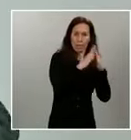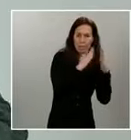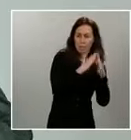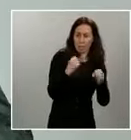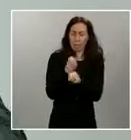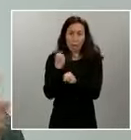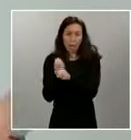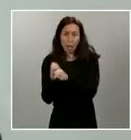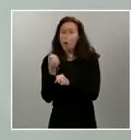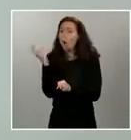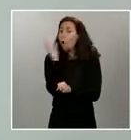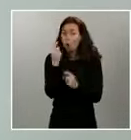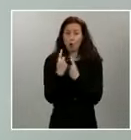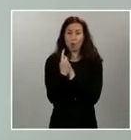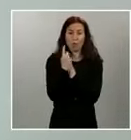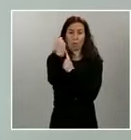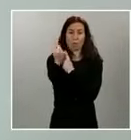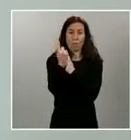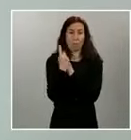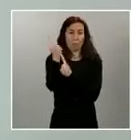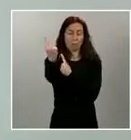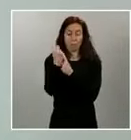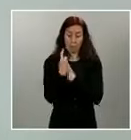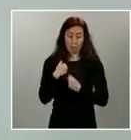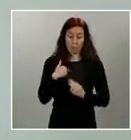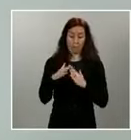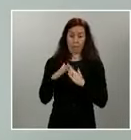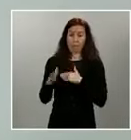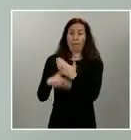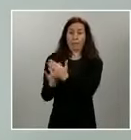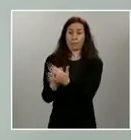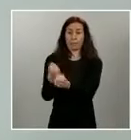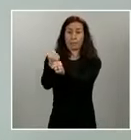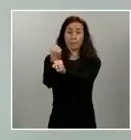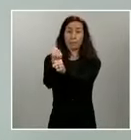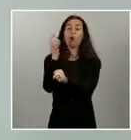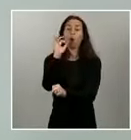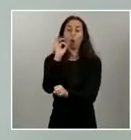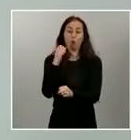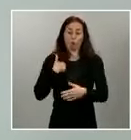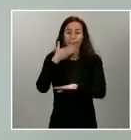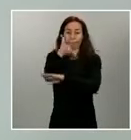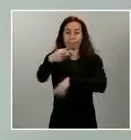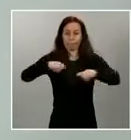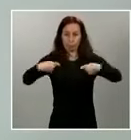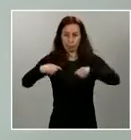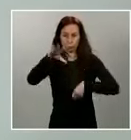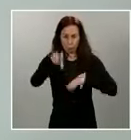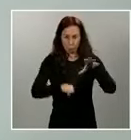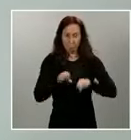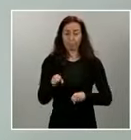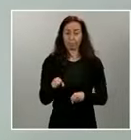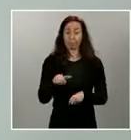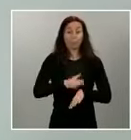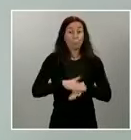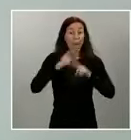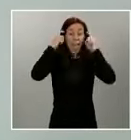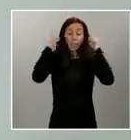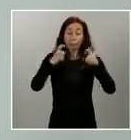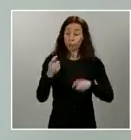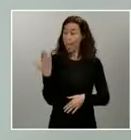desplazamiento a su lugar de trabajo o para hacer la compra. Para apoyar este esfuerzo ciudadano, ayer domingo prácticamente